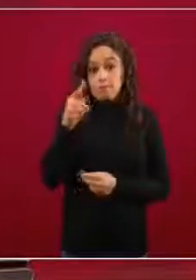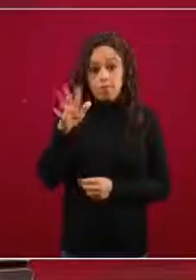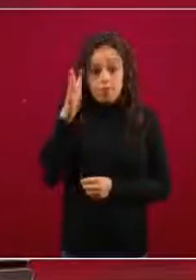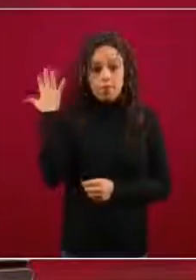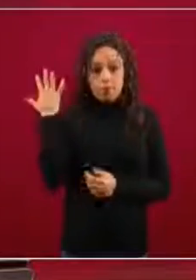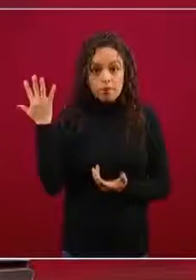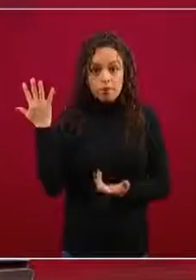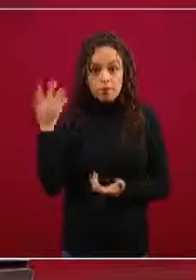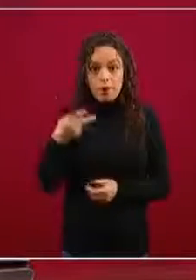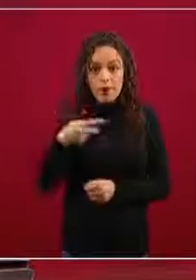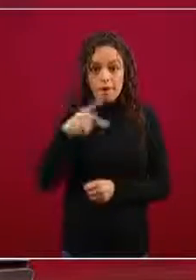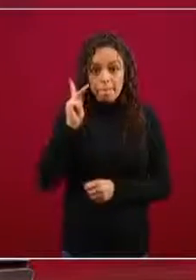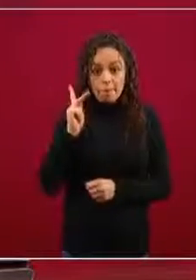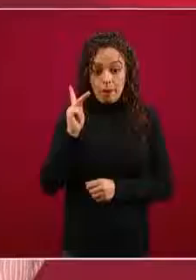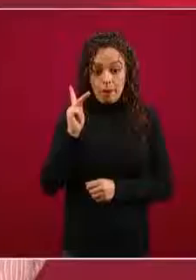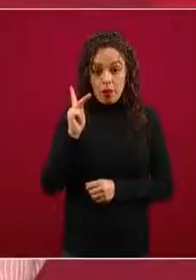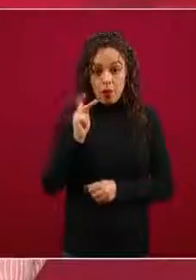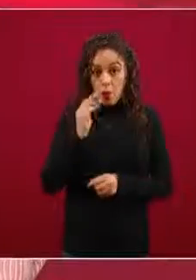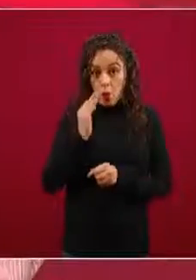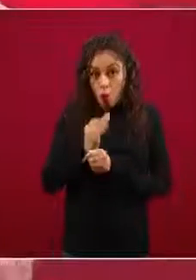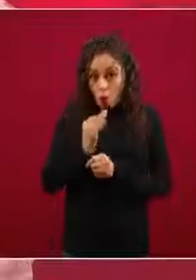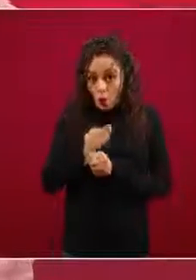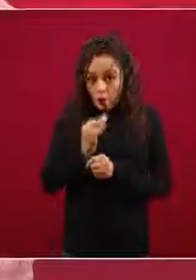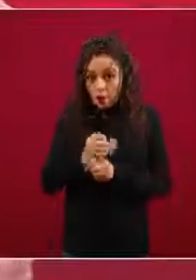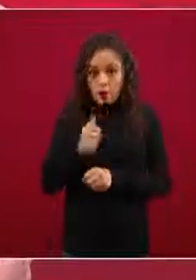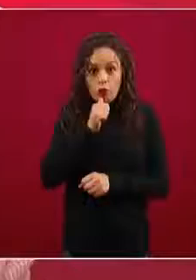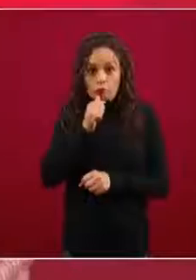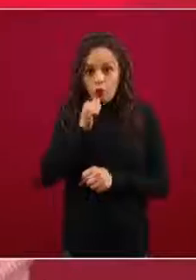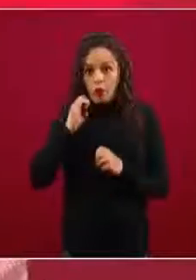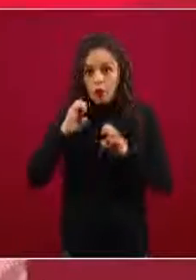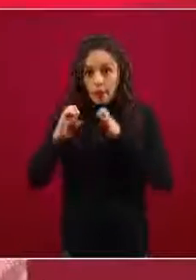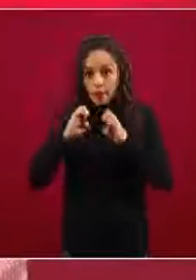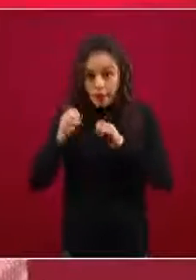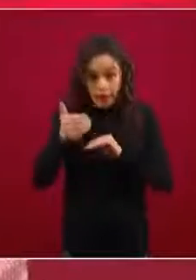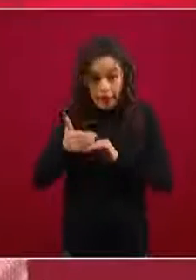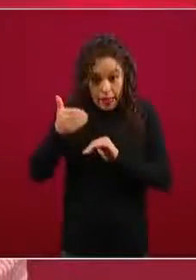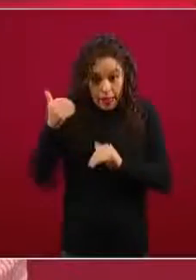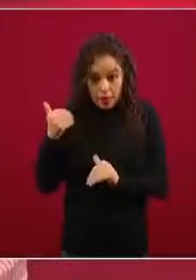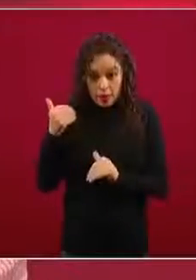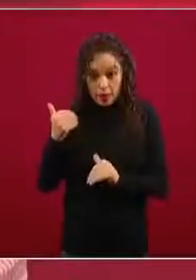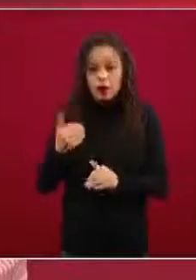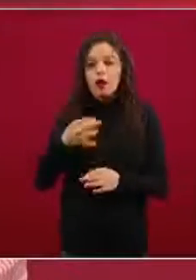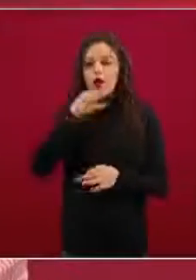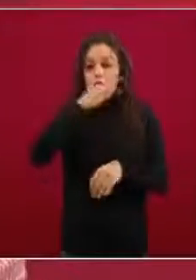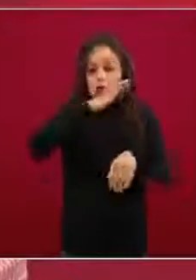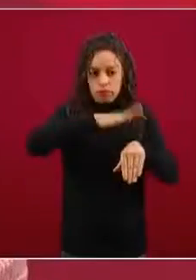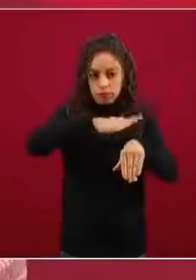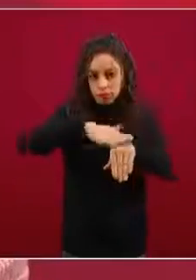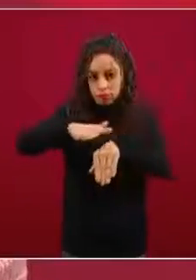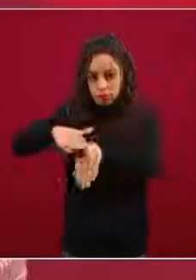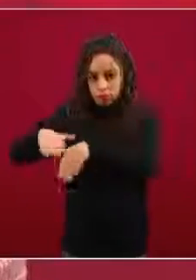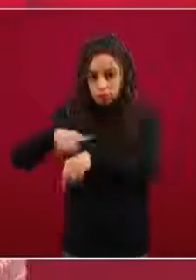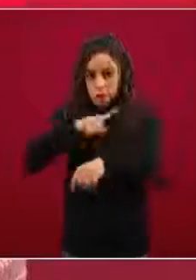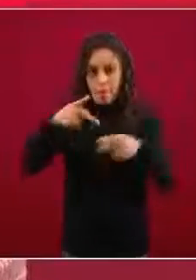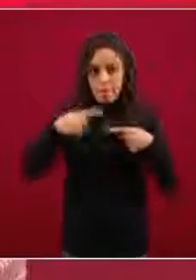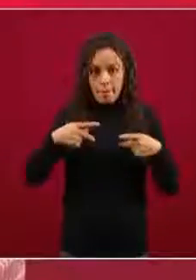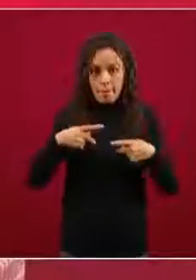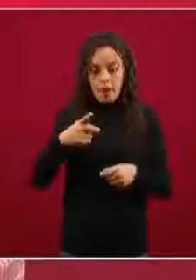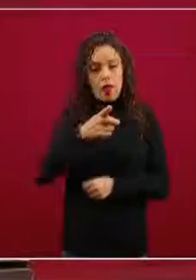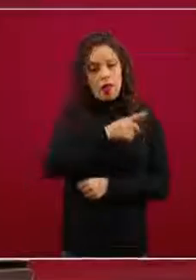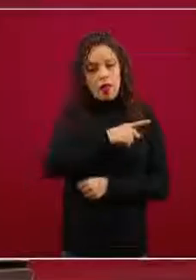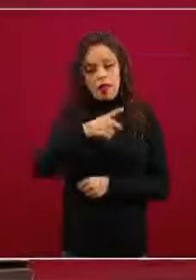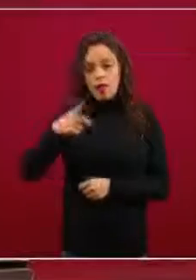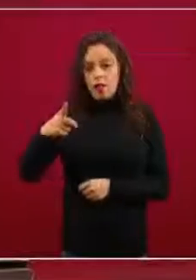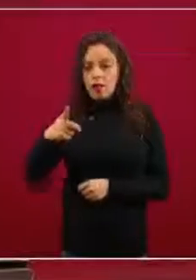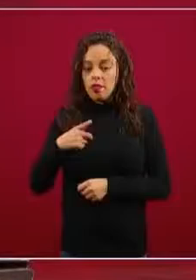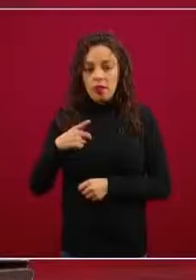aún antes de esa entrevista, sepan, ya se les ha ido informando a cada una de ellas que deben estar en aislamiento.